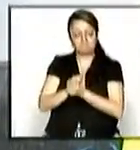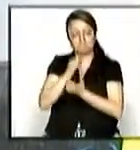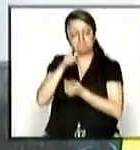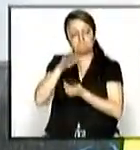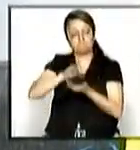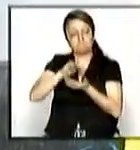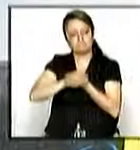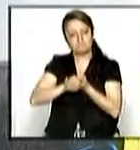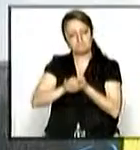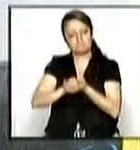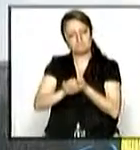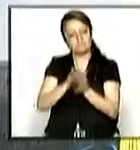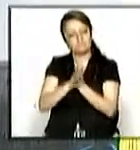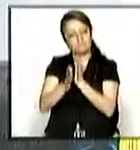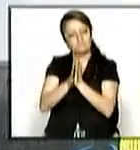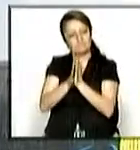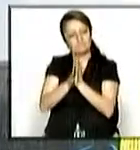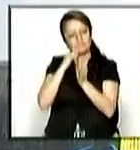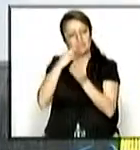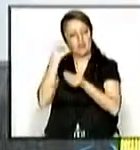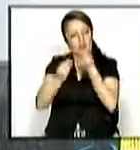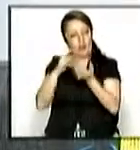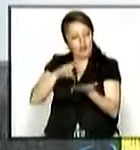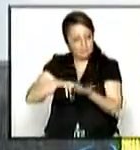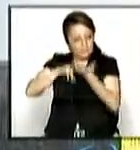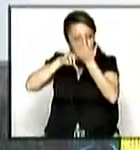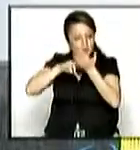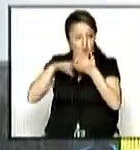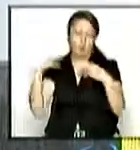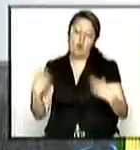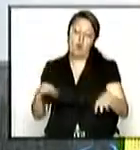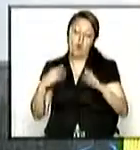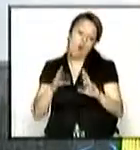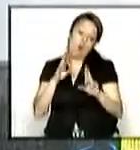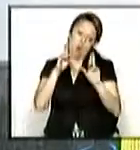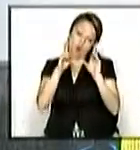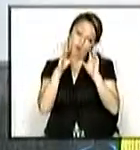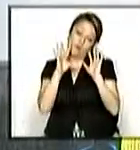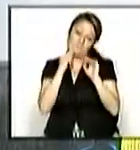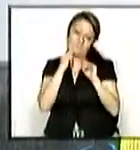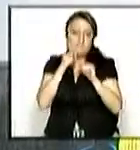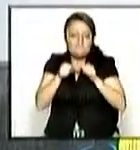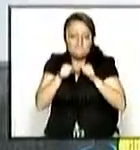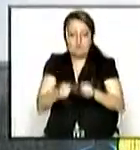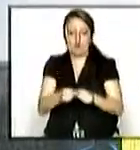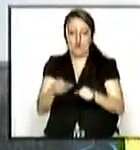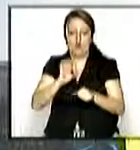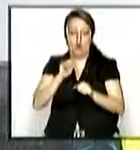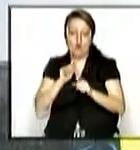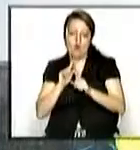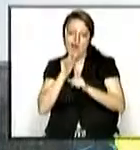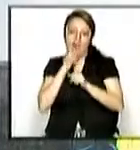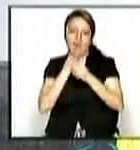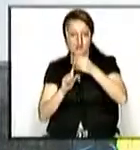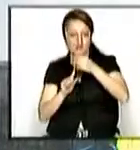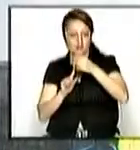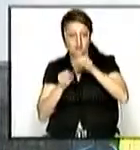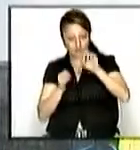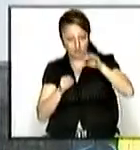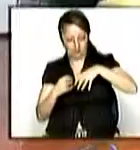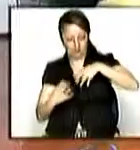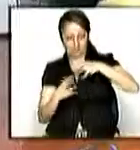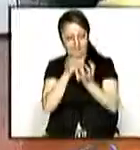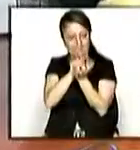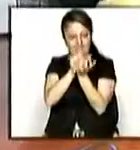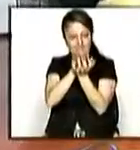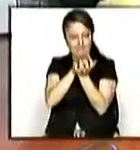que es uno de los tratamientos ideales, que serían los fijos o los implantes, doctor. Este sí es su tema.